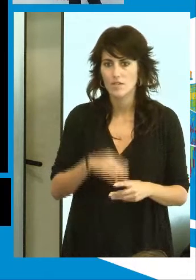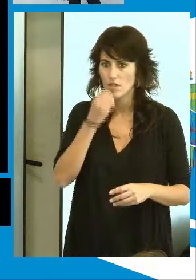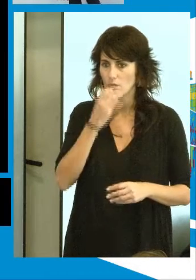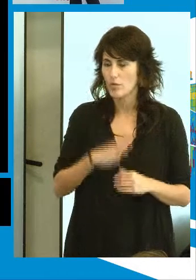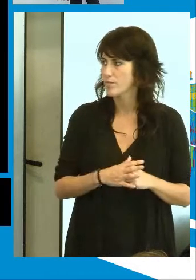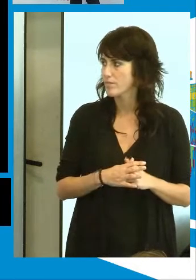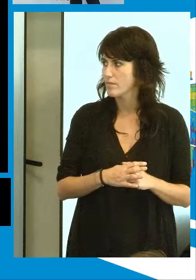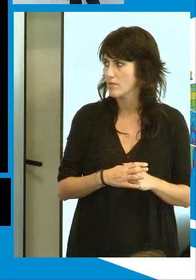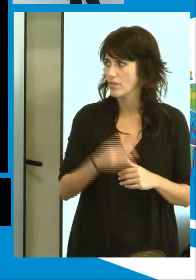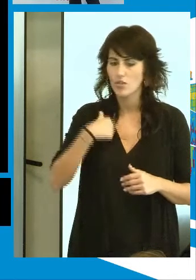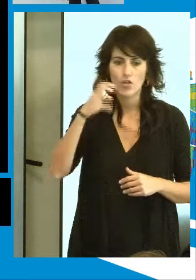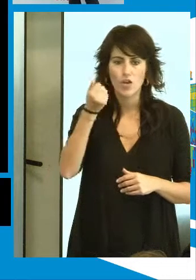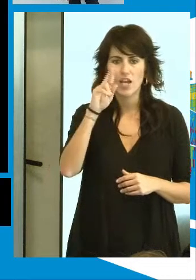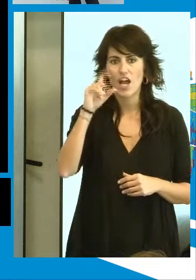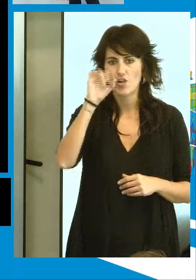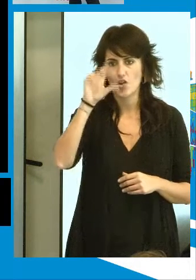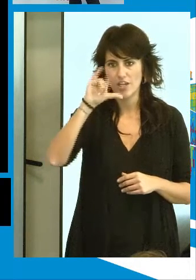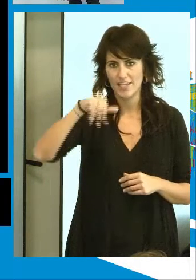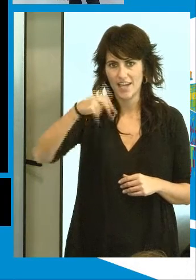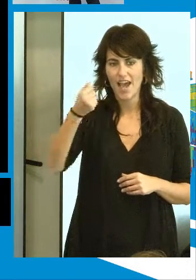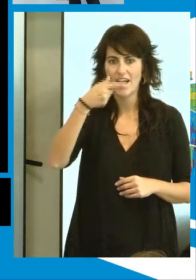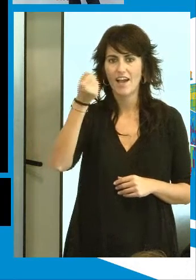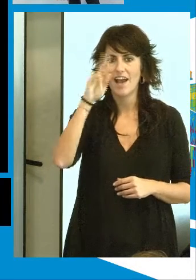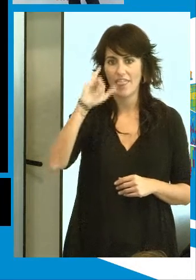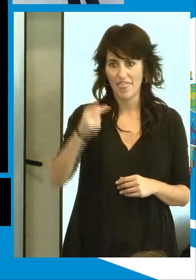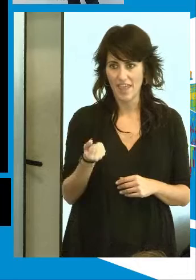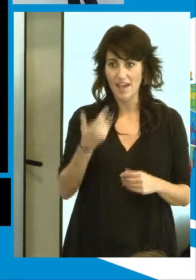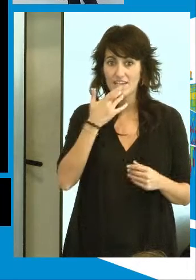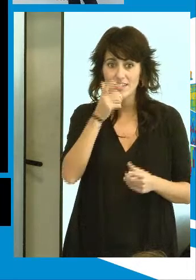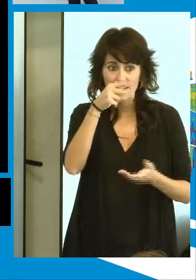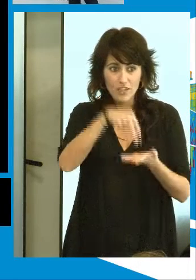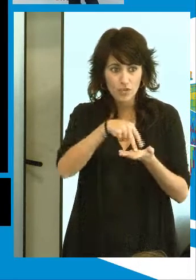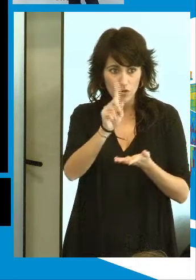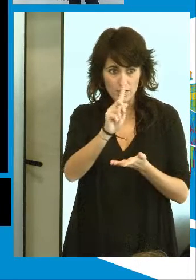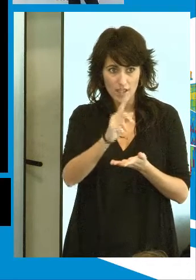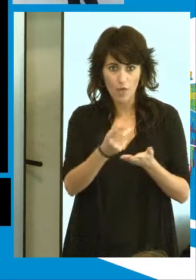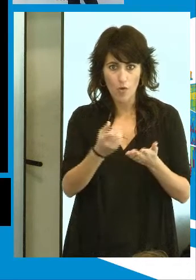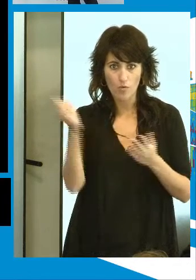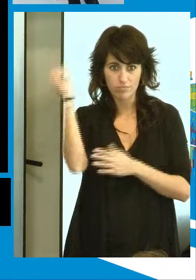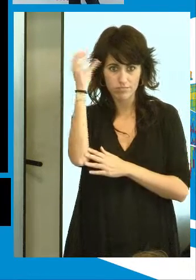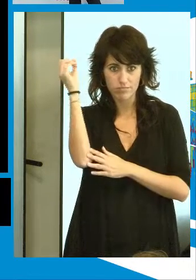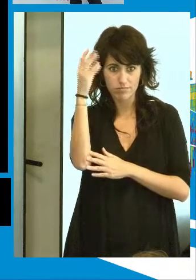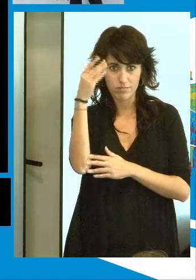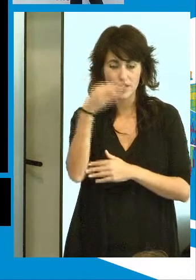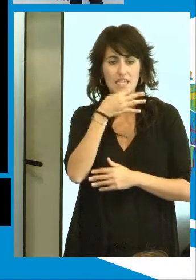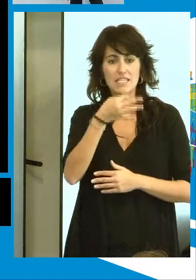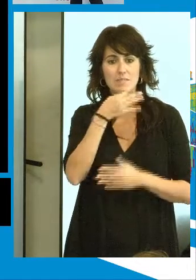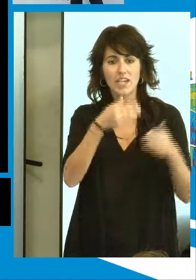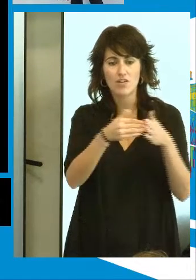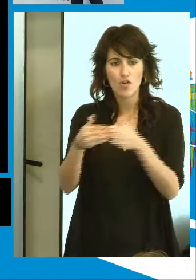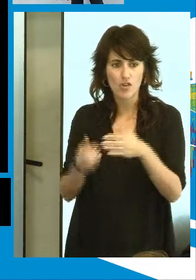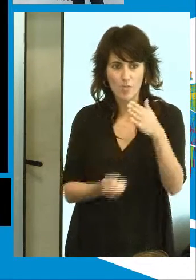Bueno, pues yo soy Carolina García. Para los que no habéis estado en las ponencias del Speaker's Corner por la